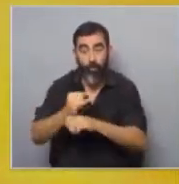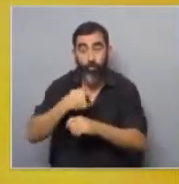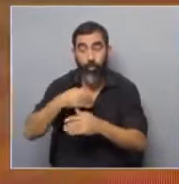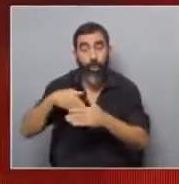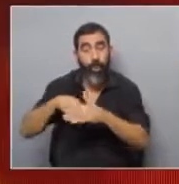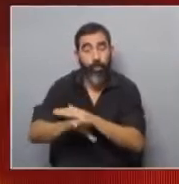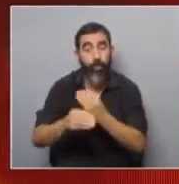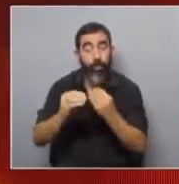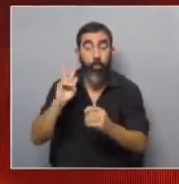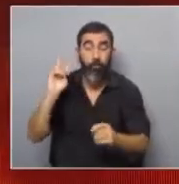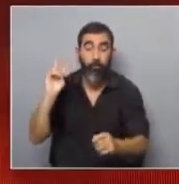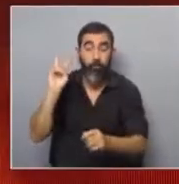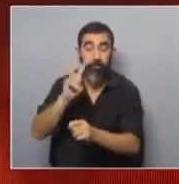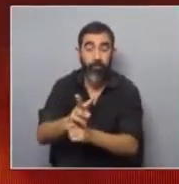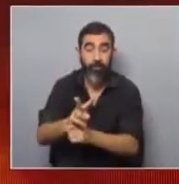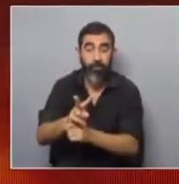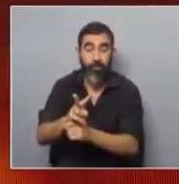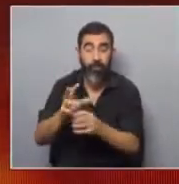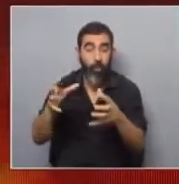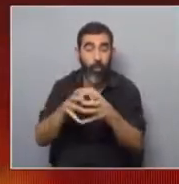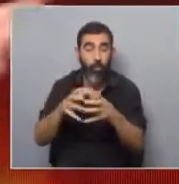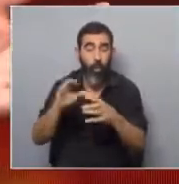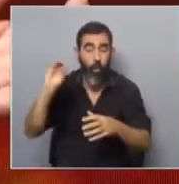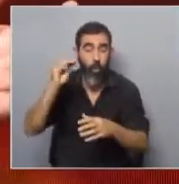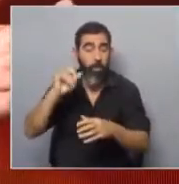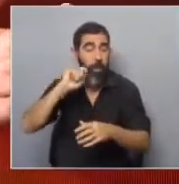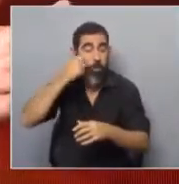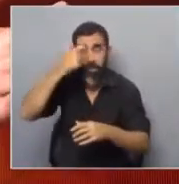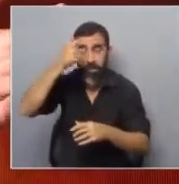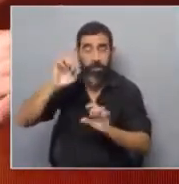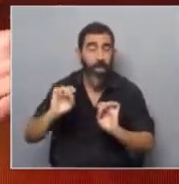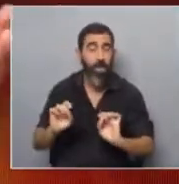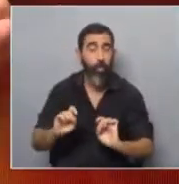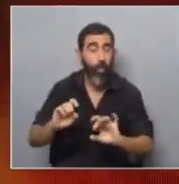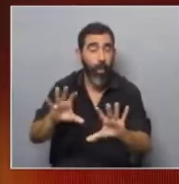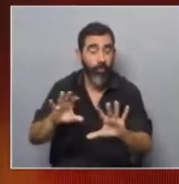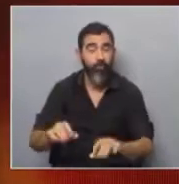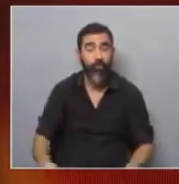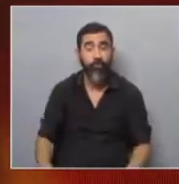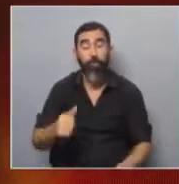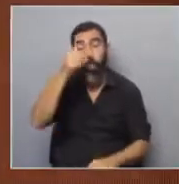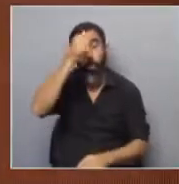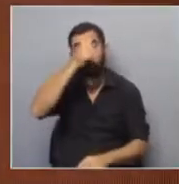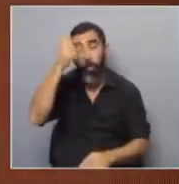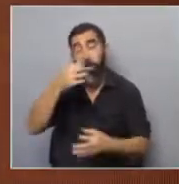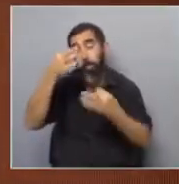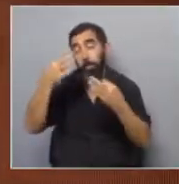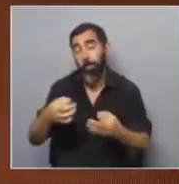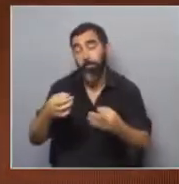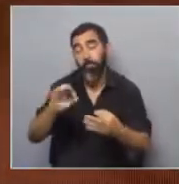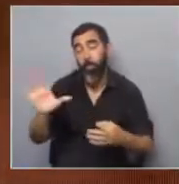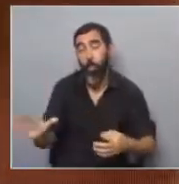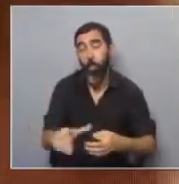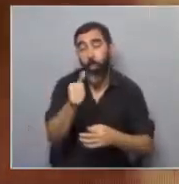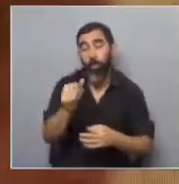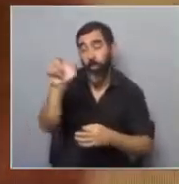instituto, una visita hecha por un conjunto de muchachos que nos gustaban las ciencias naturales, que un domingo conseguimos que